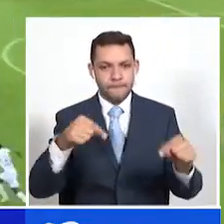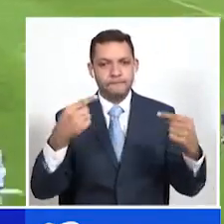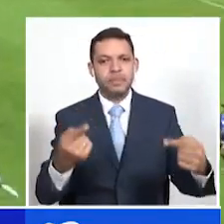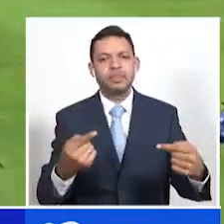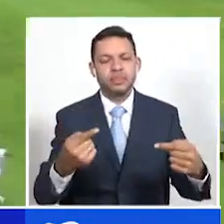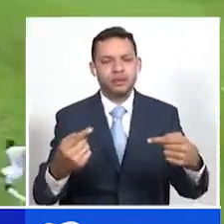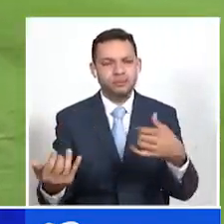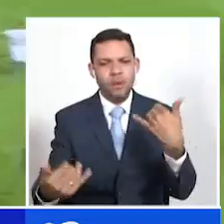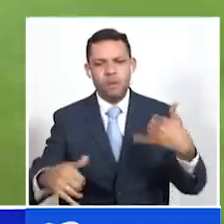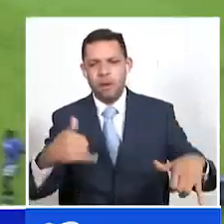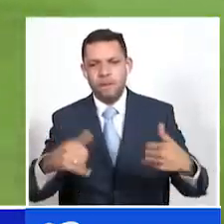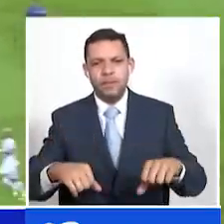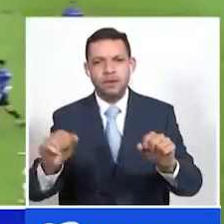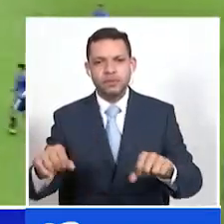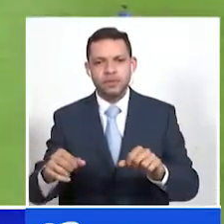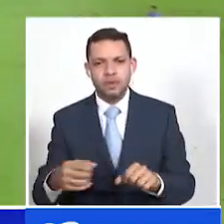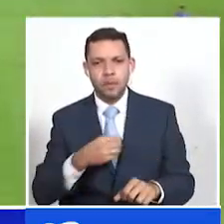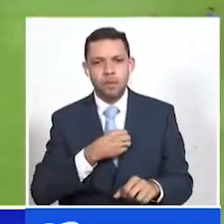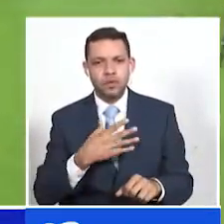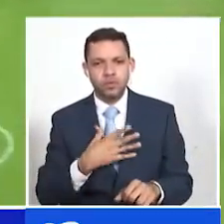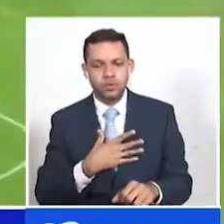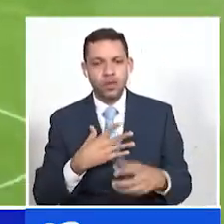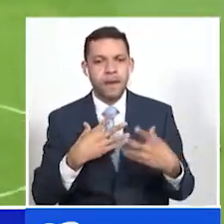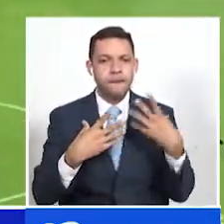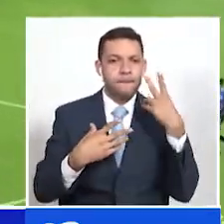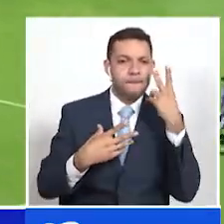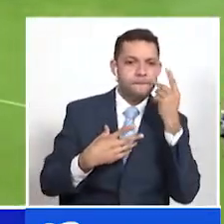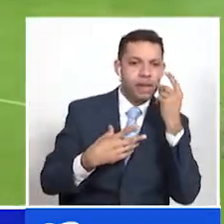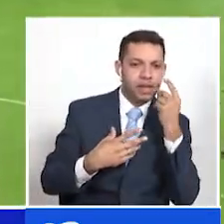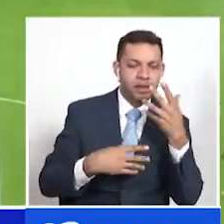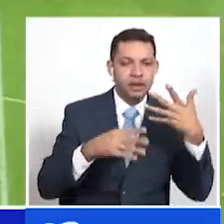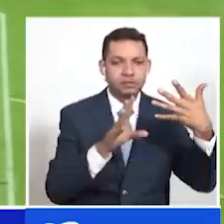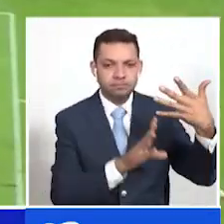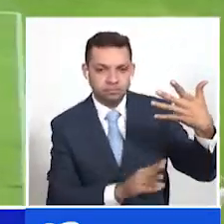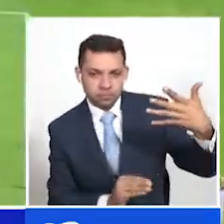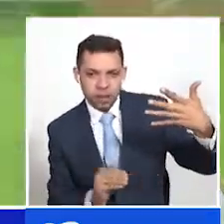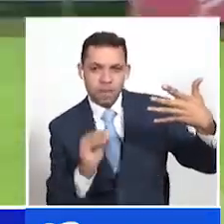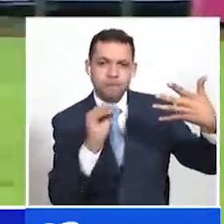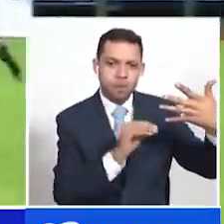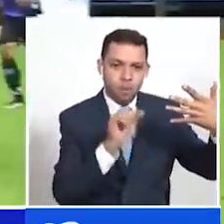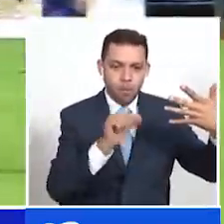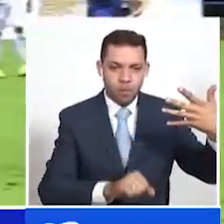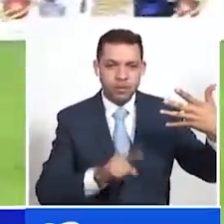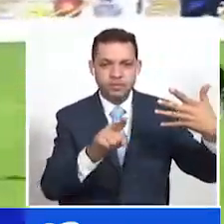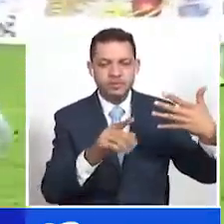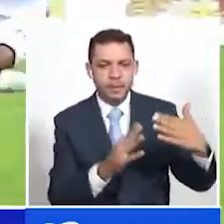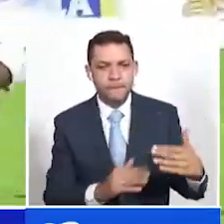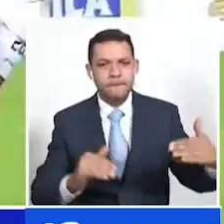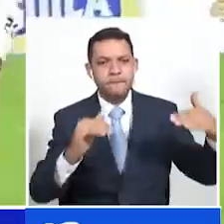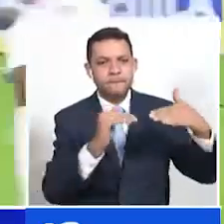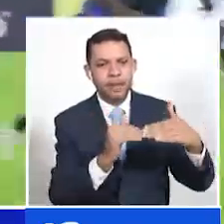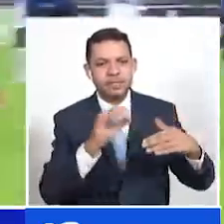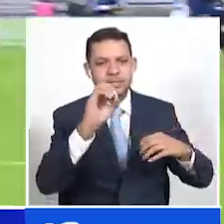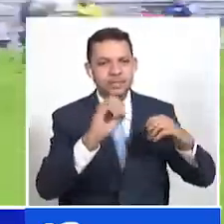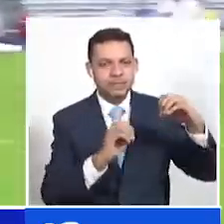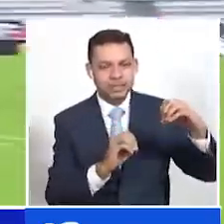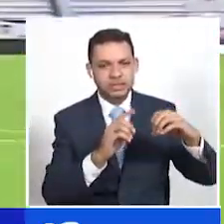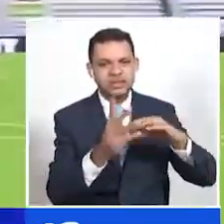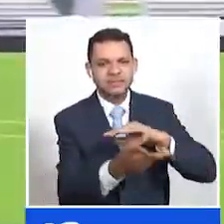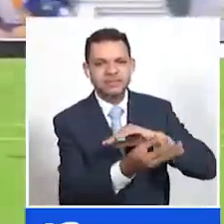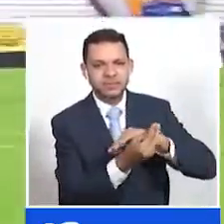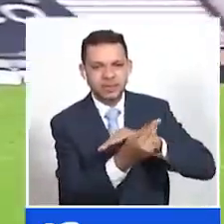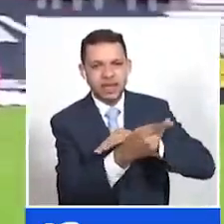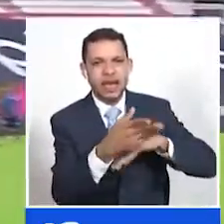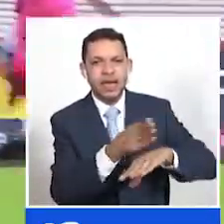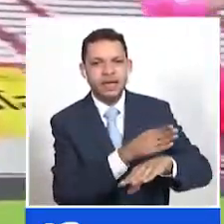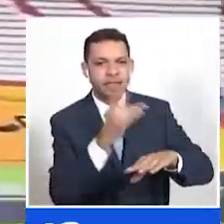Chicó y le dio la oportunidad a Deportivo Pereira de salir de la última casilla del descenso luego del empate sin goles ante La Equidad en el estadio